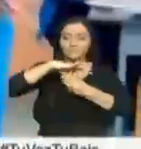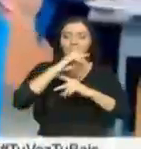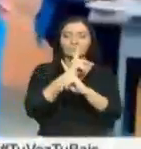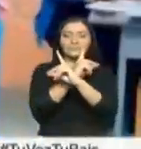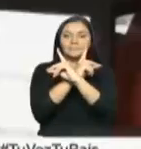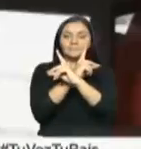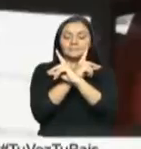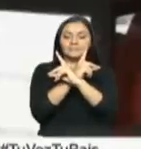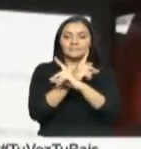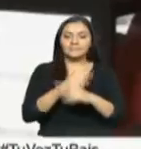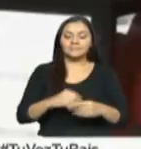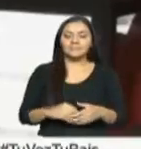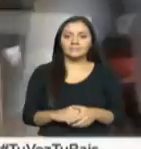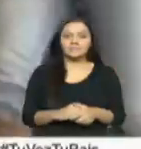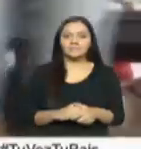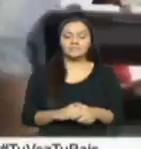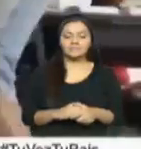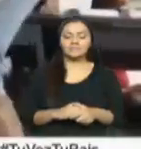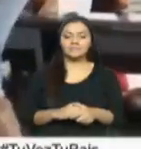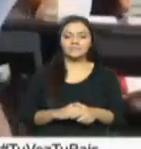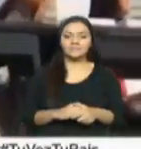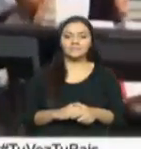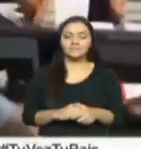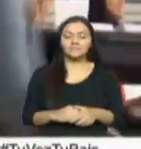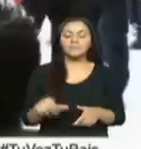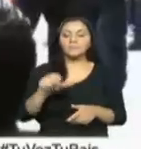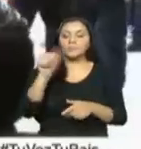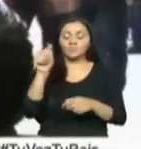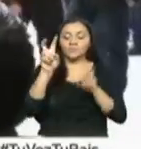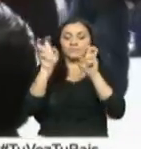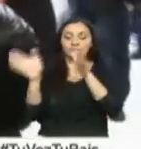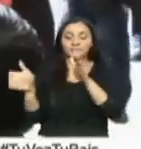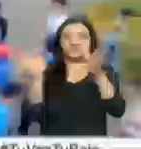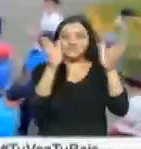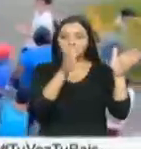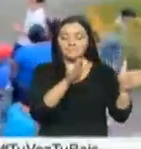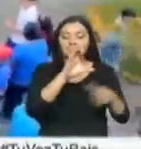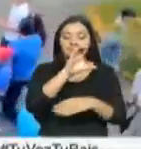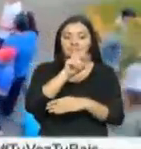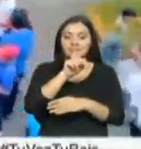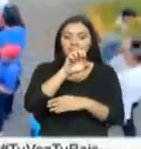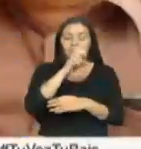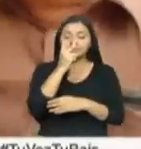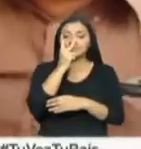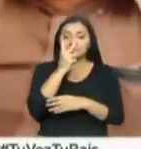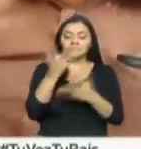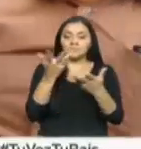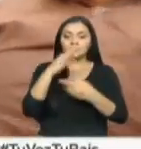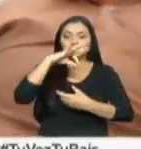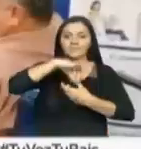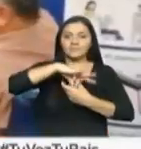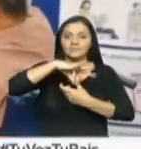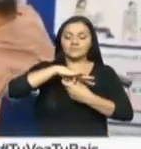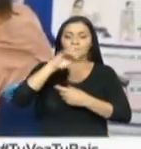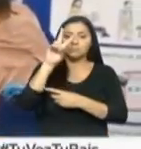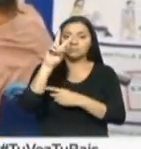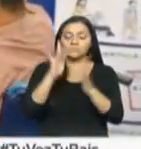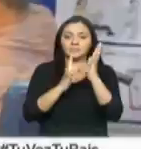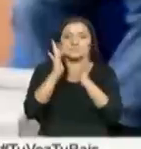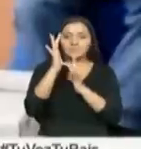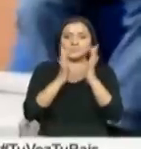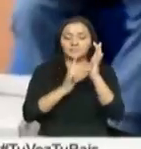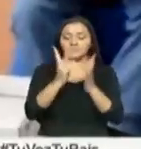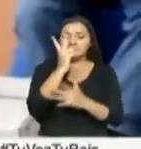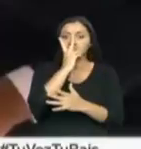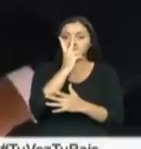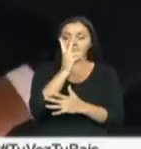sufragarán personas con movilidad reducida. Por otro lado, el titular del CNE señaló que para las elecciones del 2 de abril se espera contar